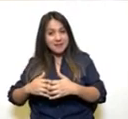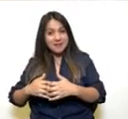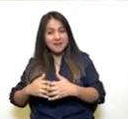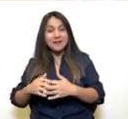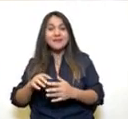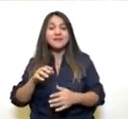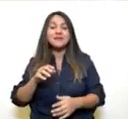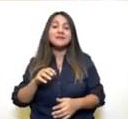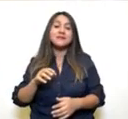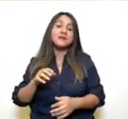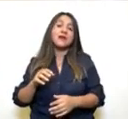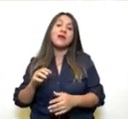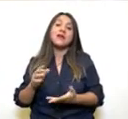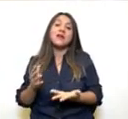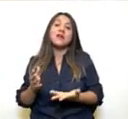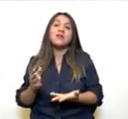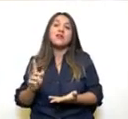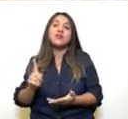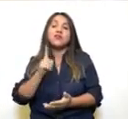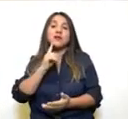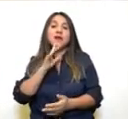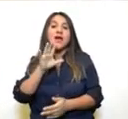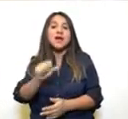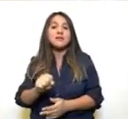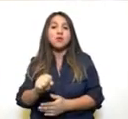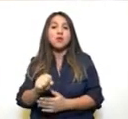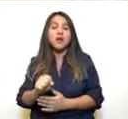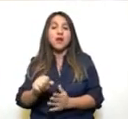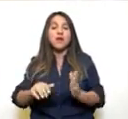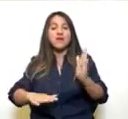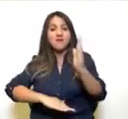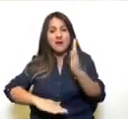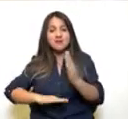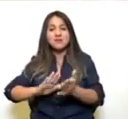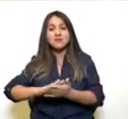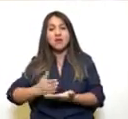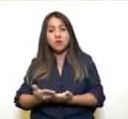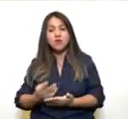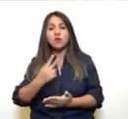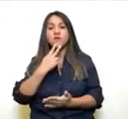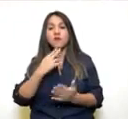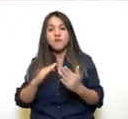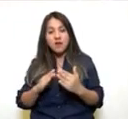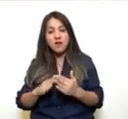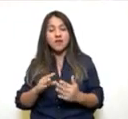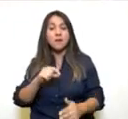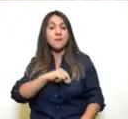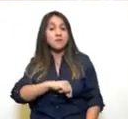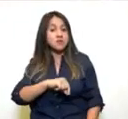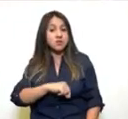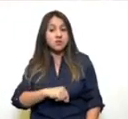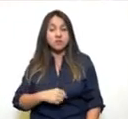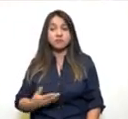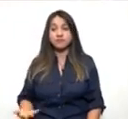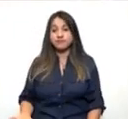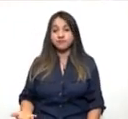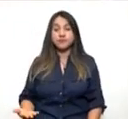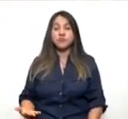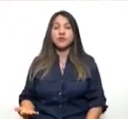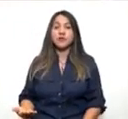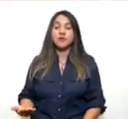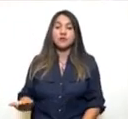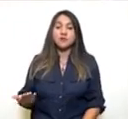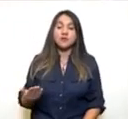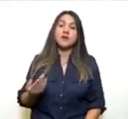los pilares fundamentales la educación la salud la vivienda y las pensiones nos va